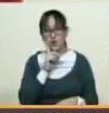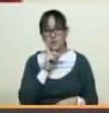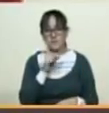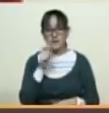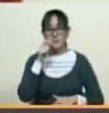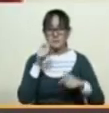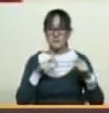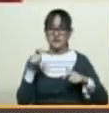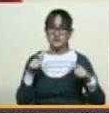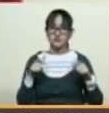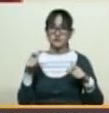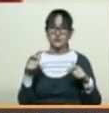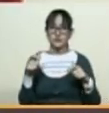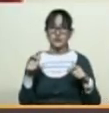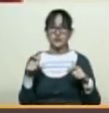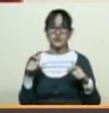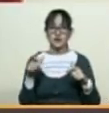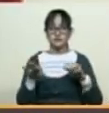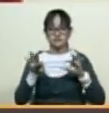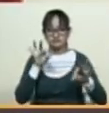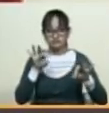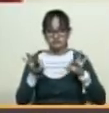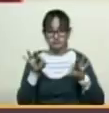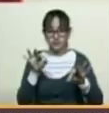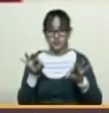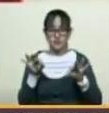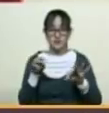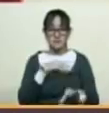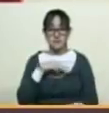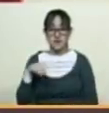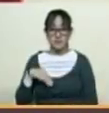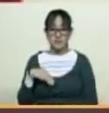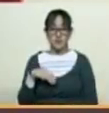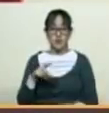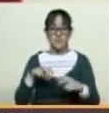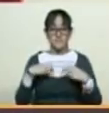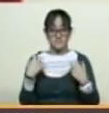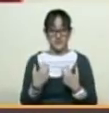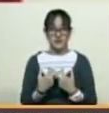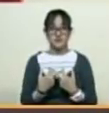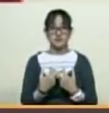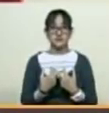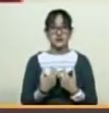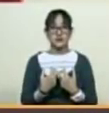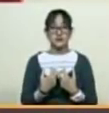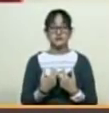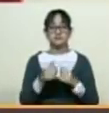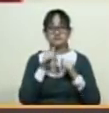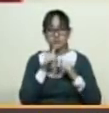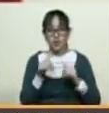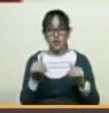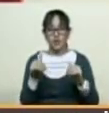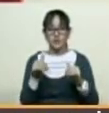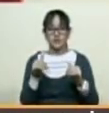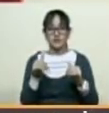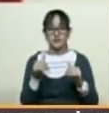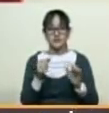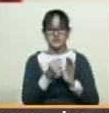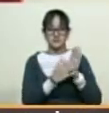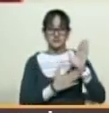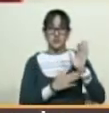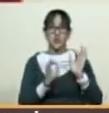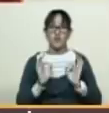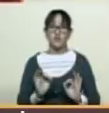nombres de las personas que fueron seleccionadas como miembros de mesa van a estar publicados en esa